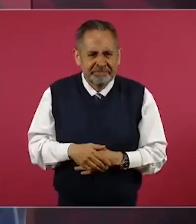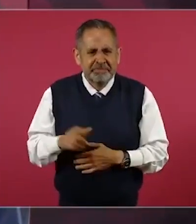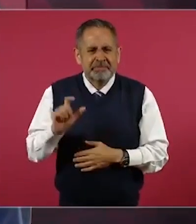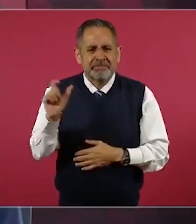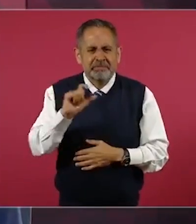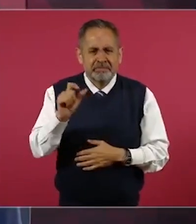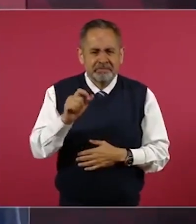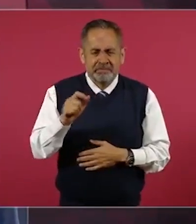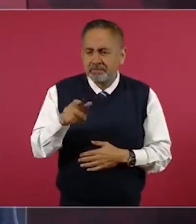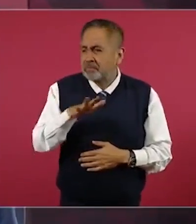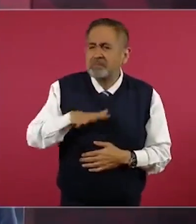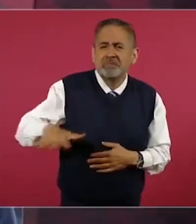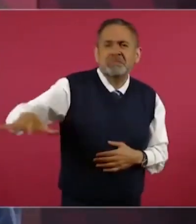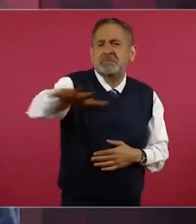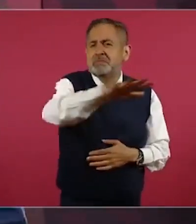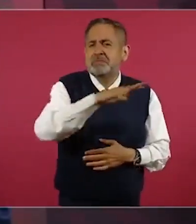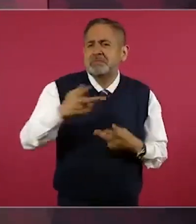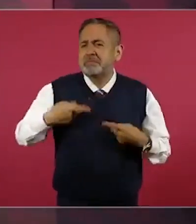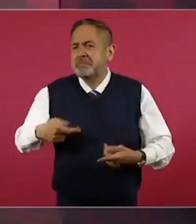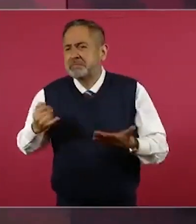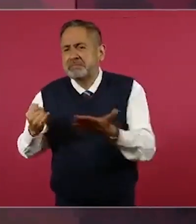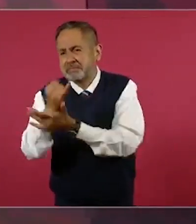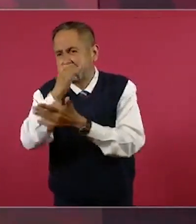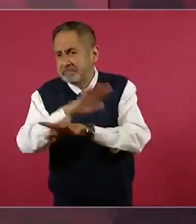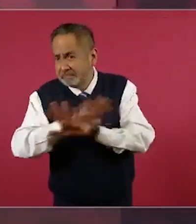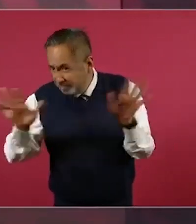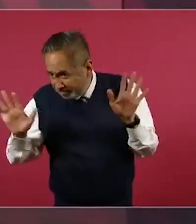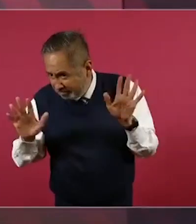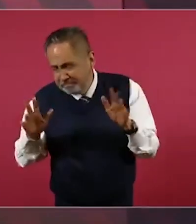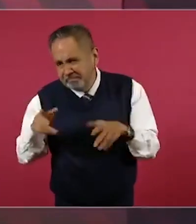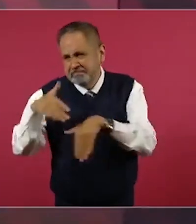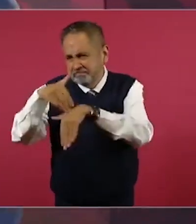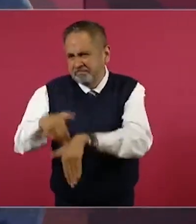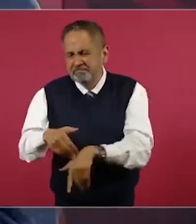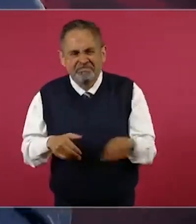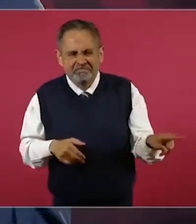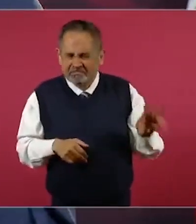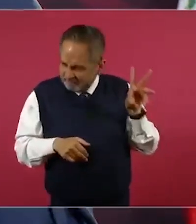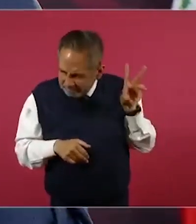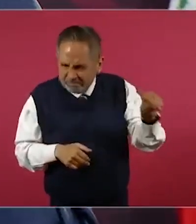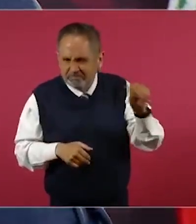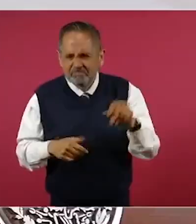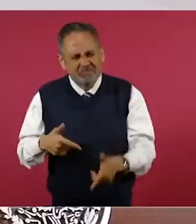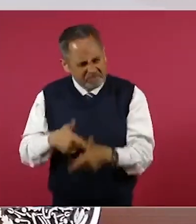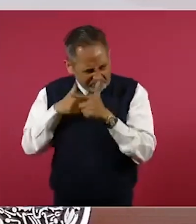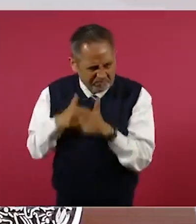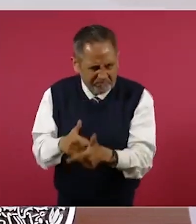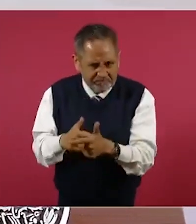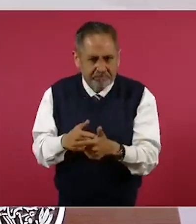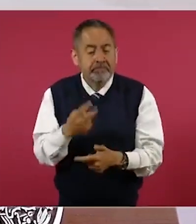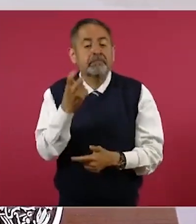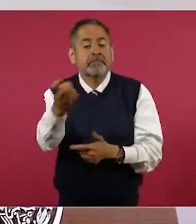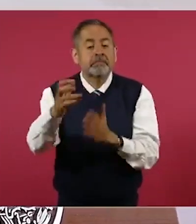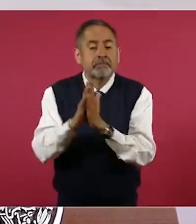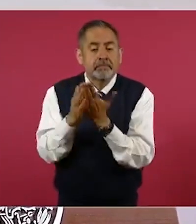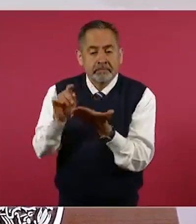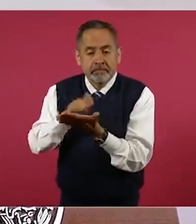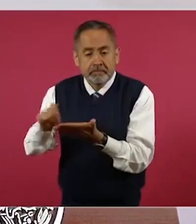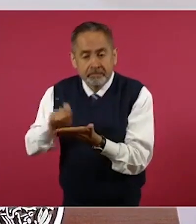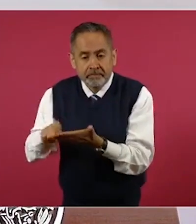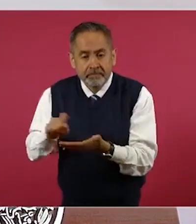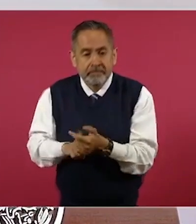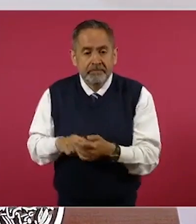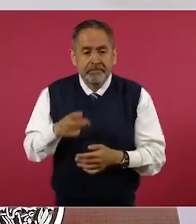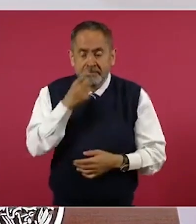decida pueblo entonces este escribí un libro que se llama no decir adiós